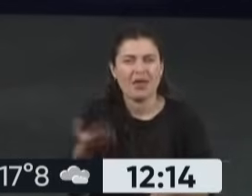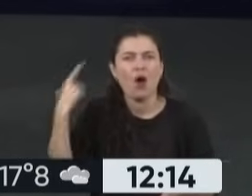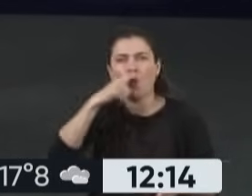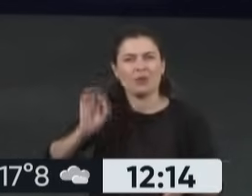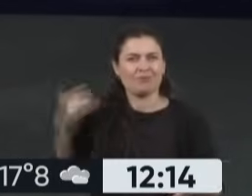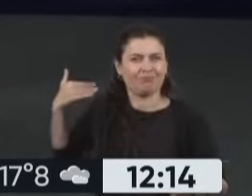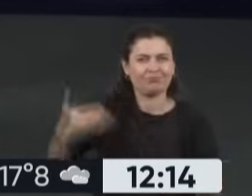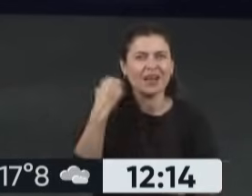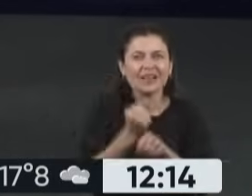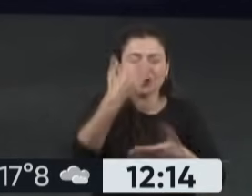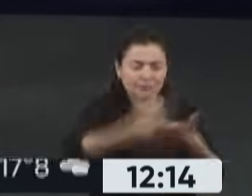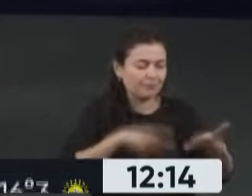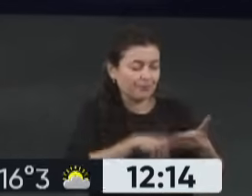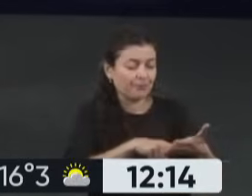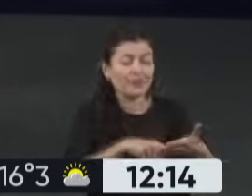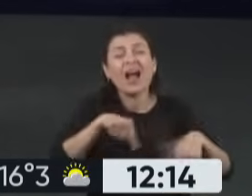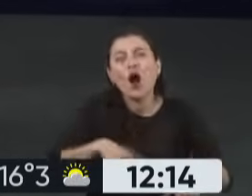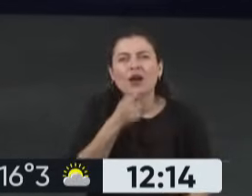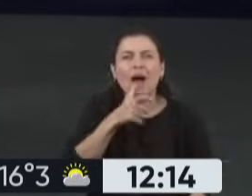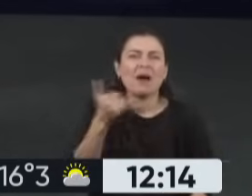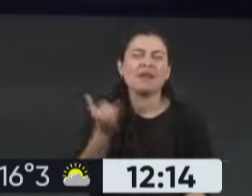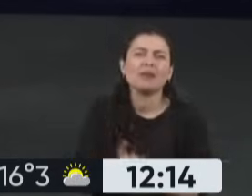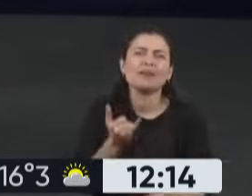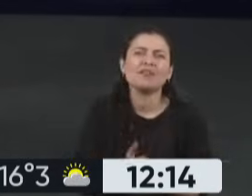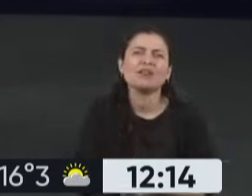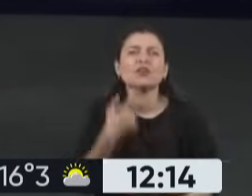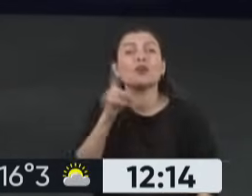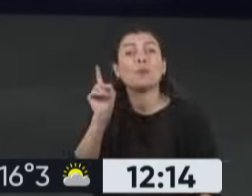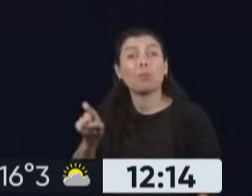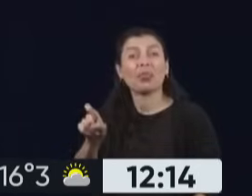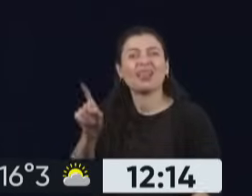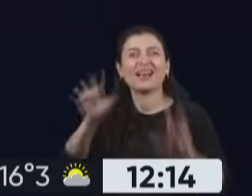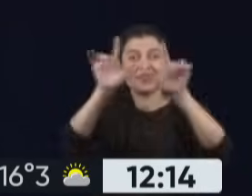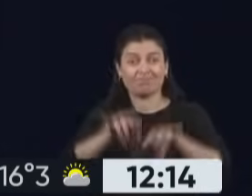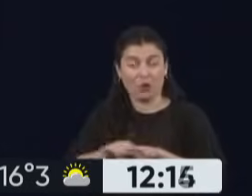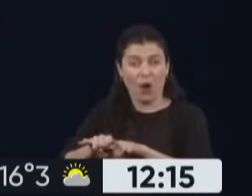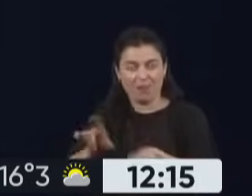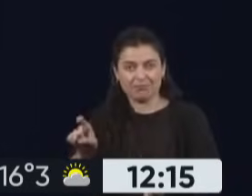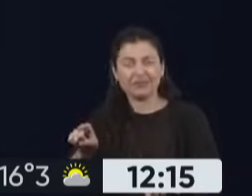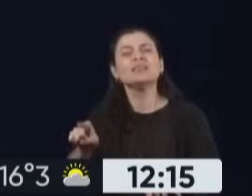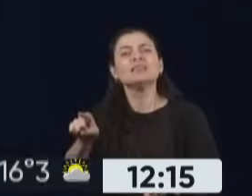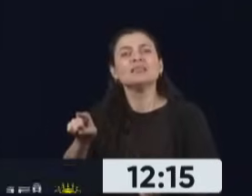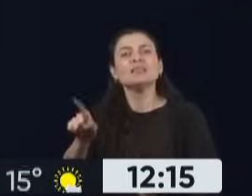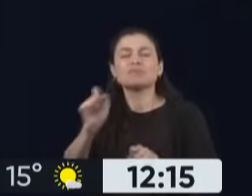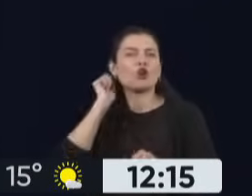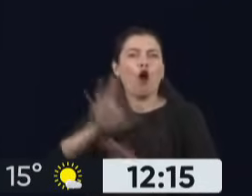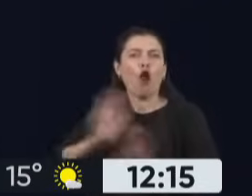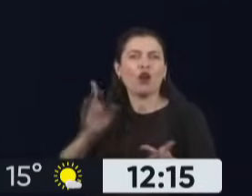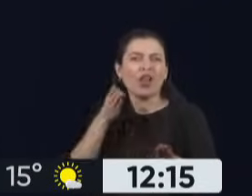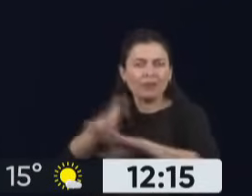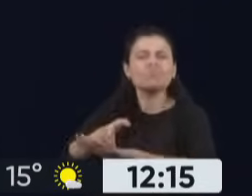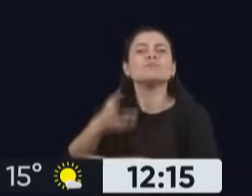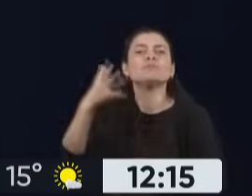poder hacer con un clic, sin tener que ir al banco a presentar declaraciones juradas, darle acceso al que le quiera dar este crédito a,